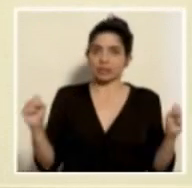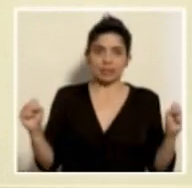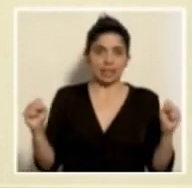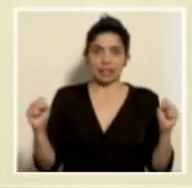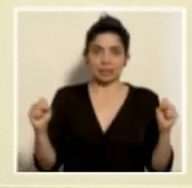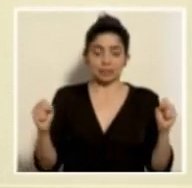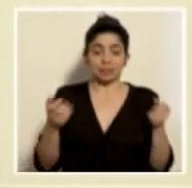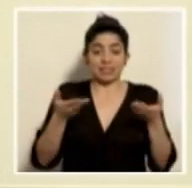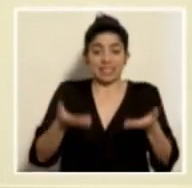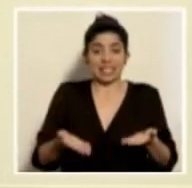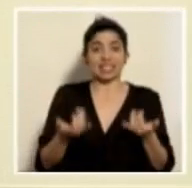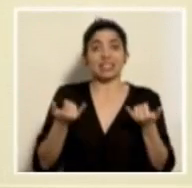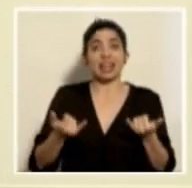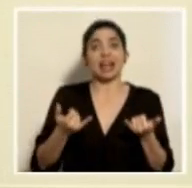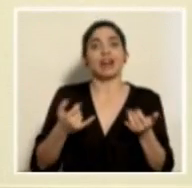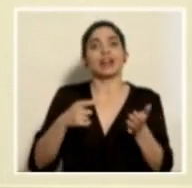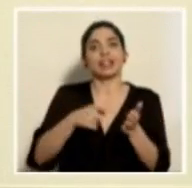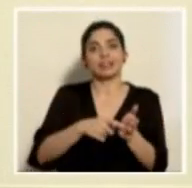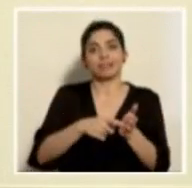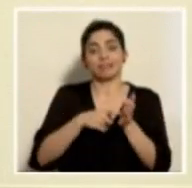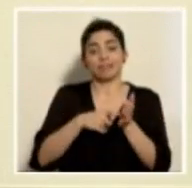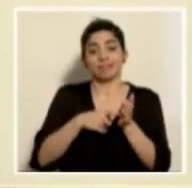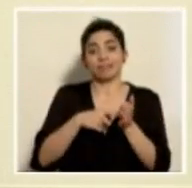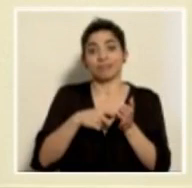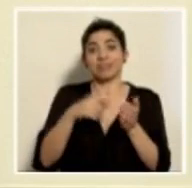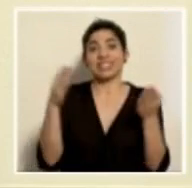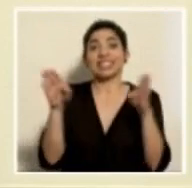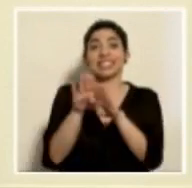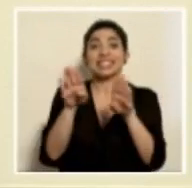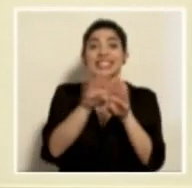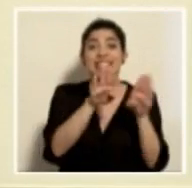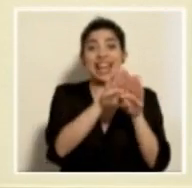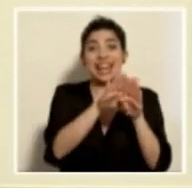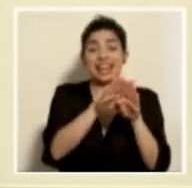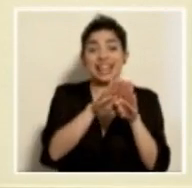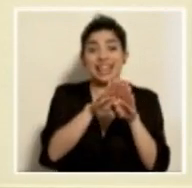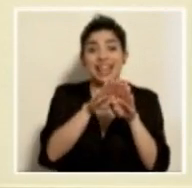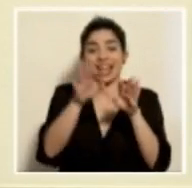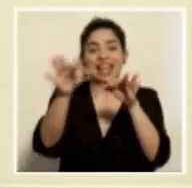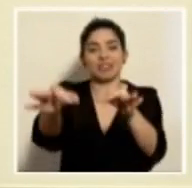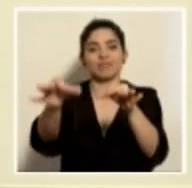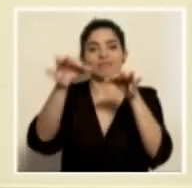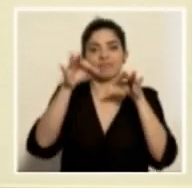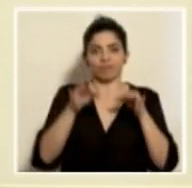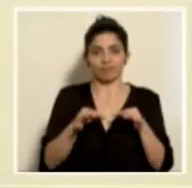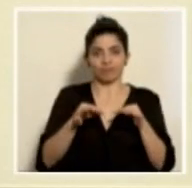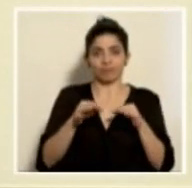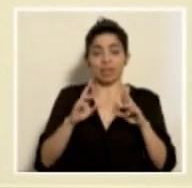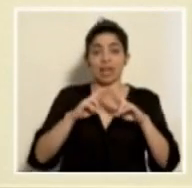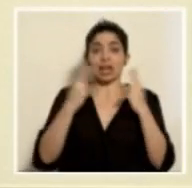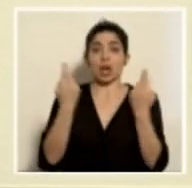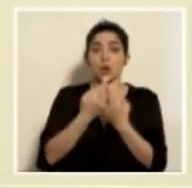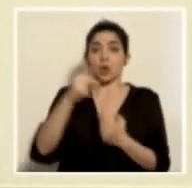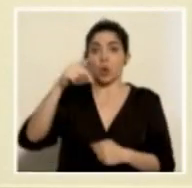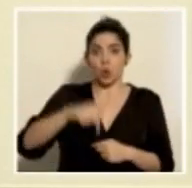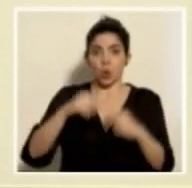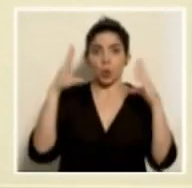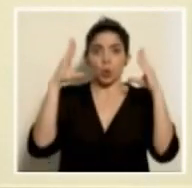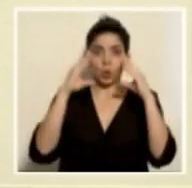Y esto amerita justamente un adelanto de las medidas de cierre. Estas medidas van a ser analizadas en reunión de jerarcas hoy en la